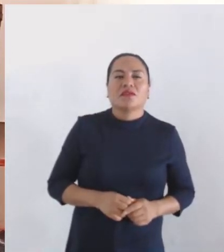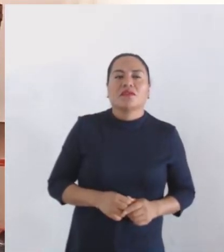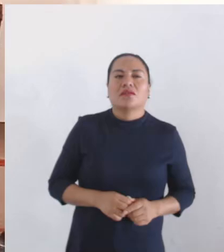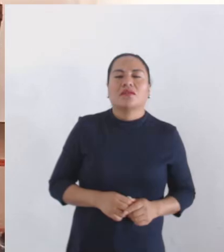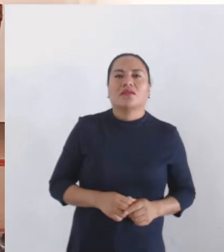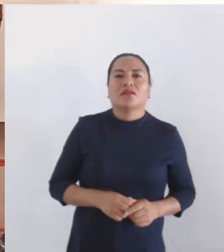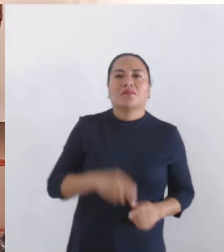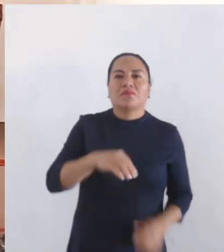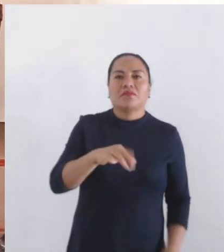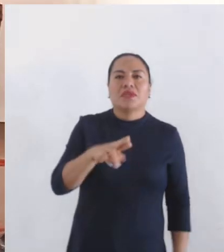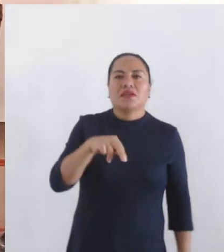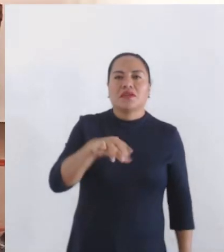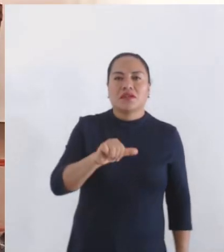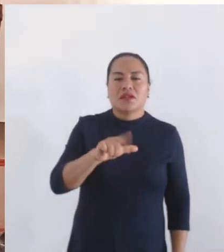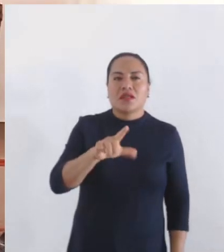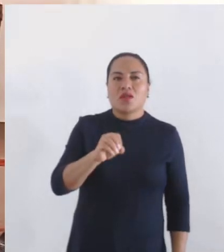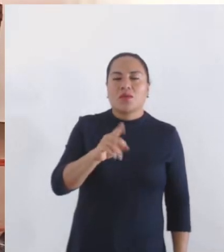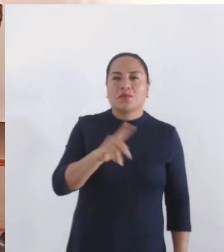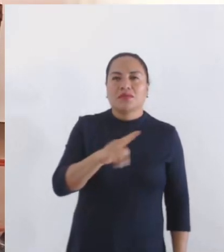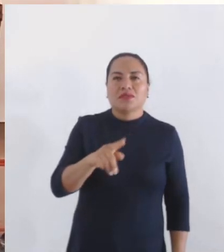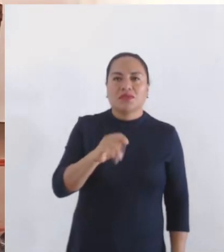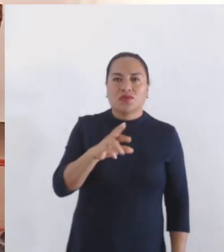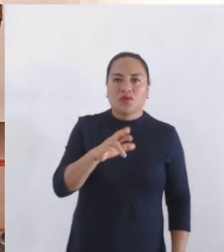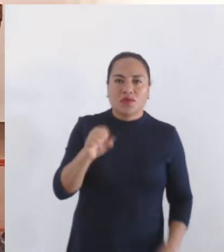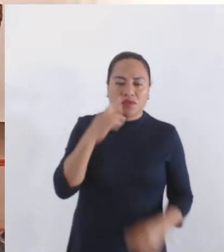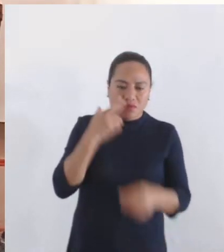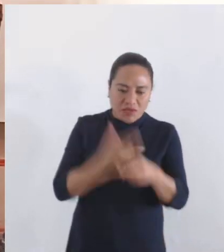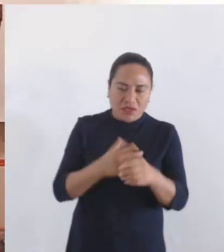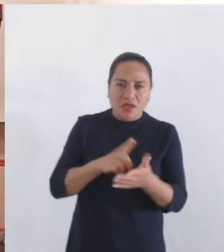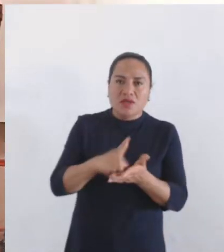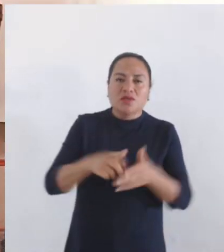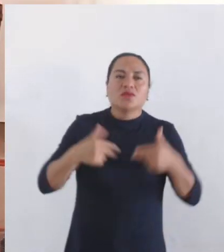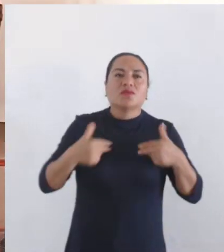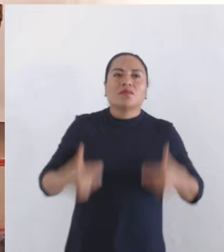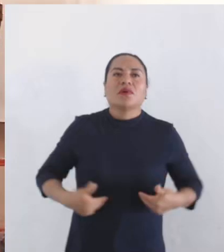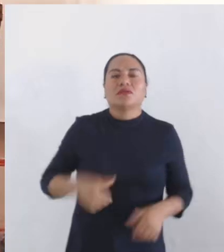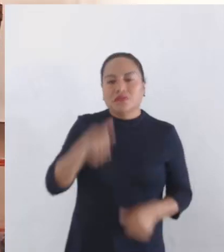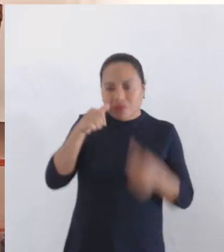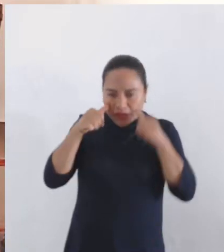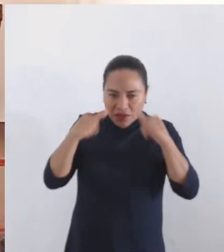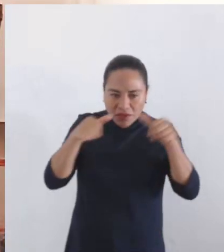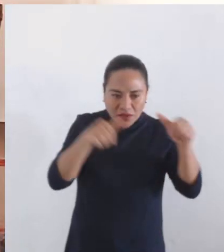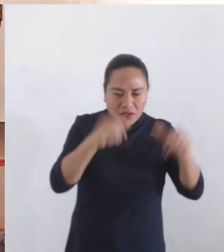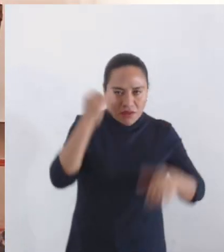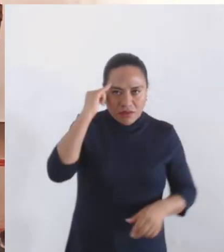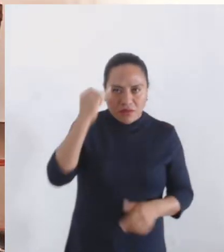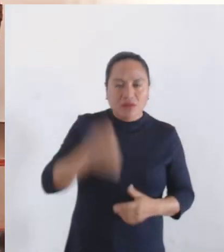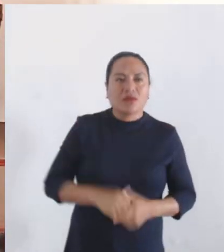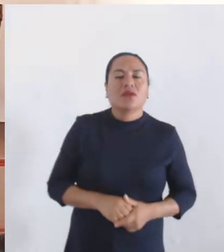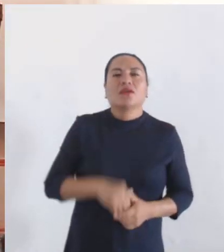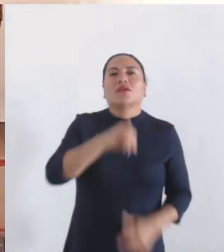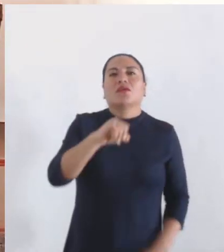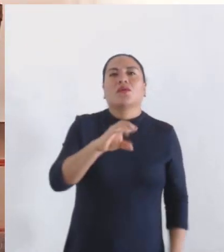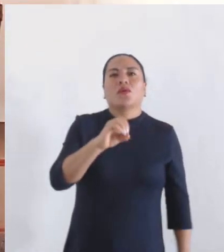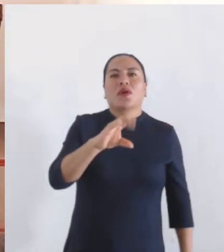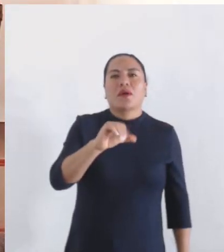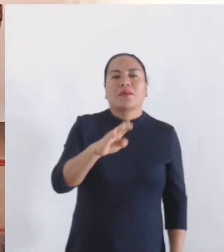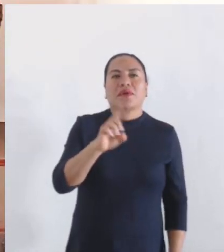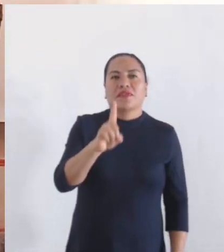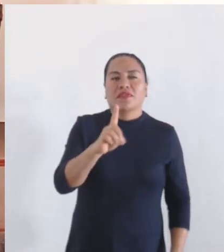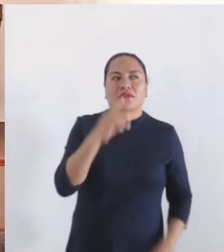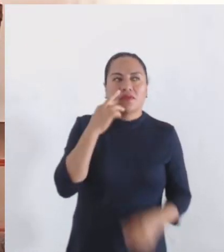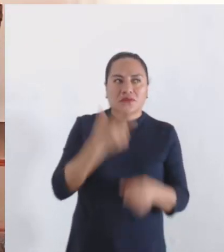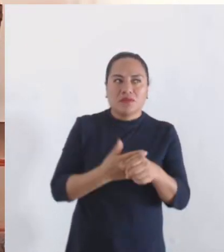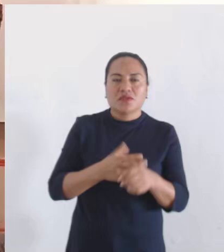Ciudadana Mirna López Torres, Regidora de Derechos Humanos y Asuntos Indígenas. Ciudadana Jocabet Betanzos Velásquez,